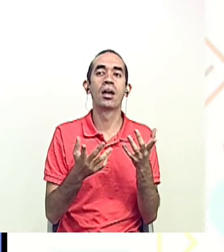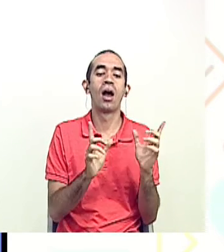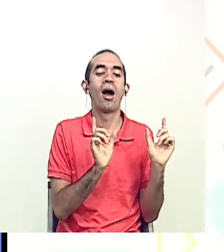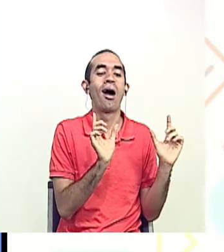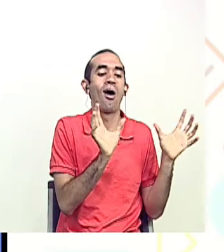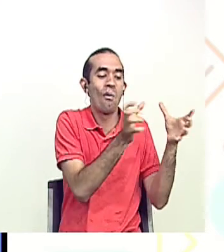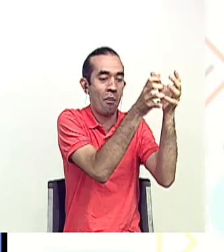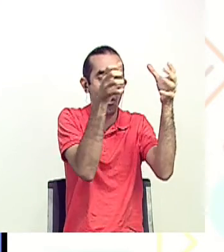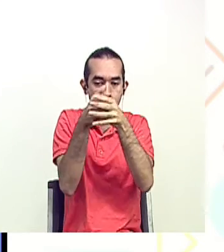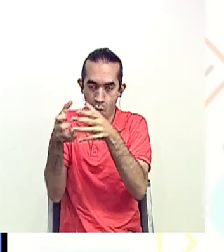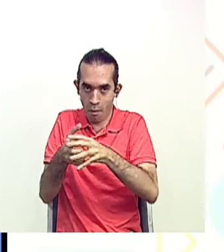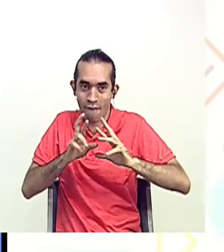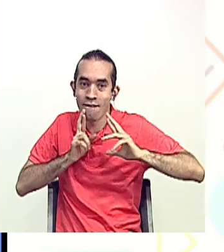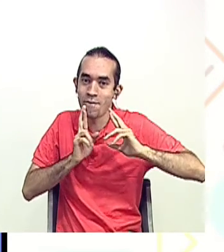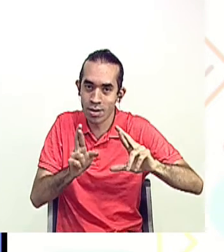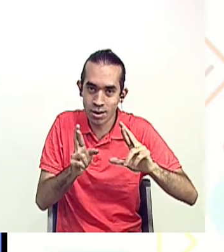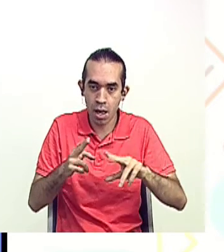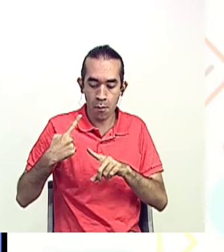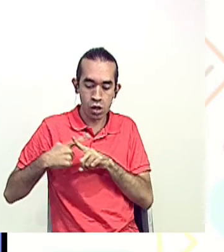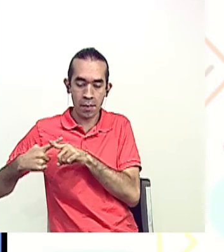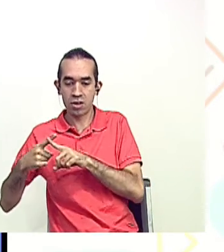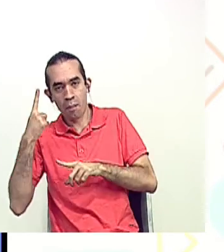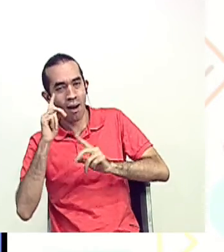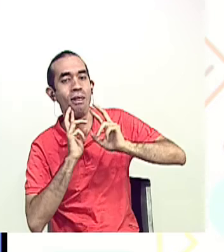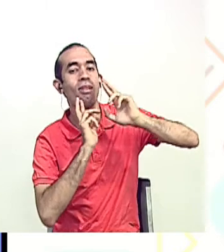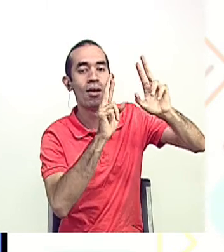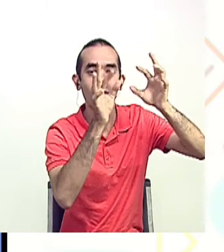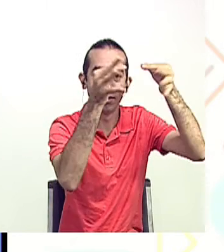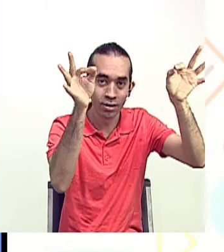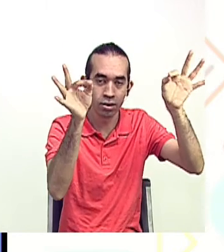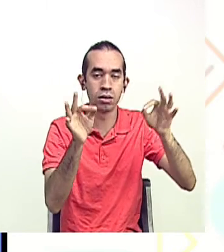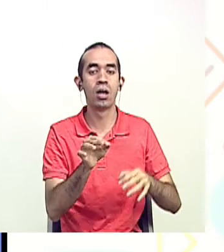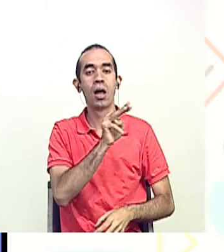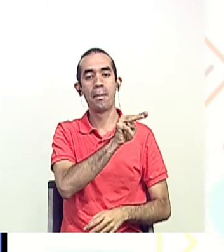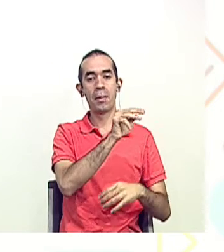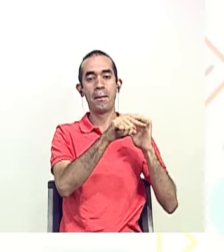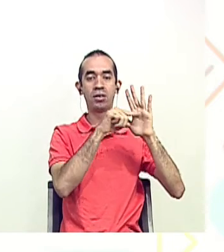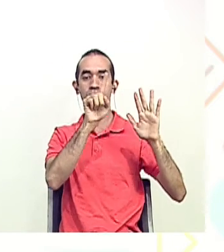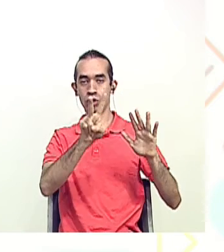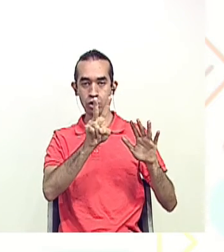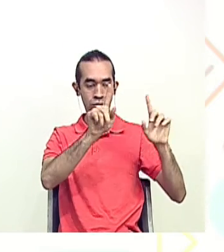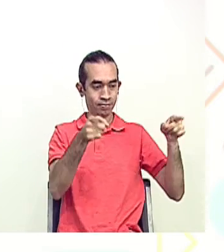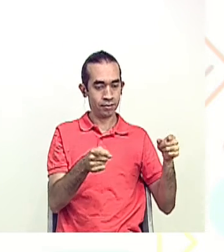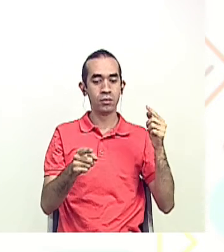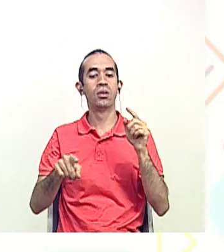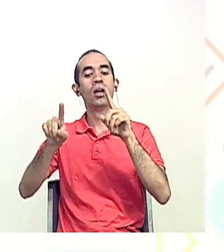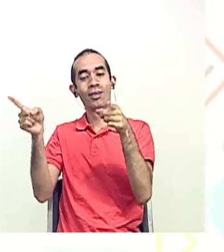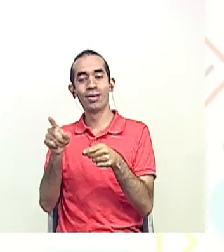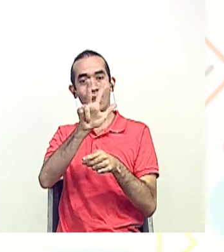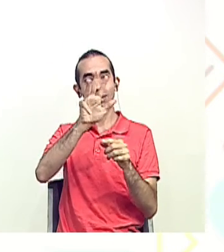agrupación de esta expresión es m menos 2 por 3m más 4.